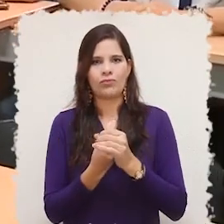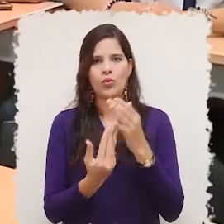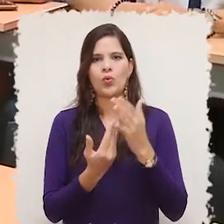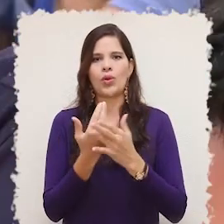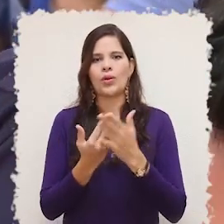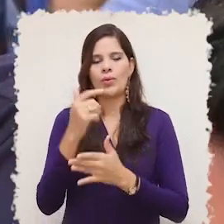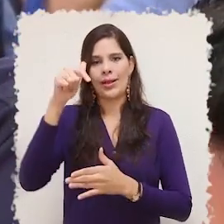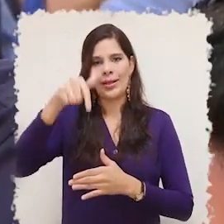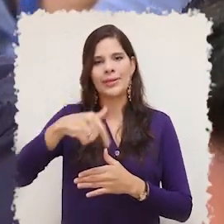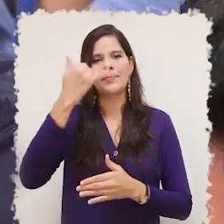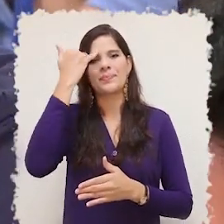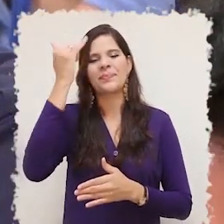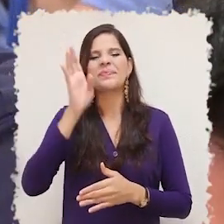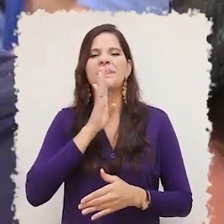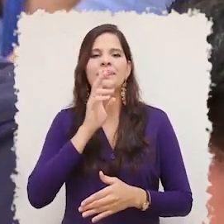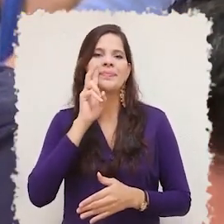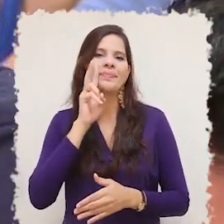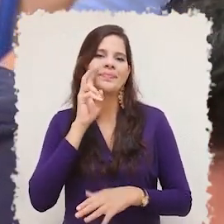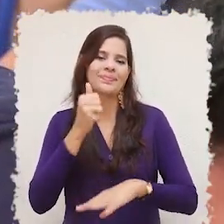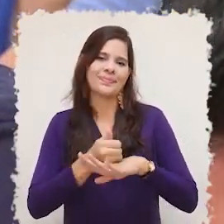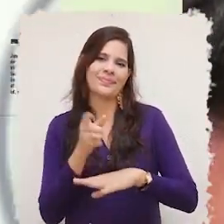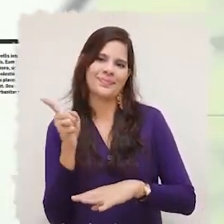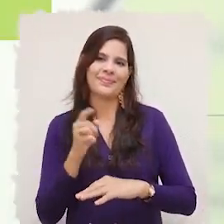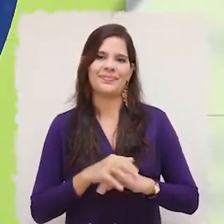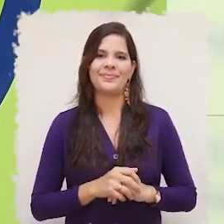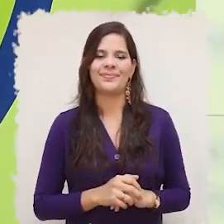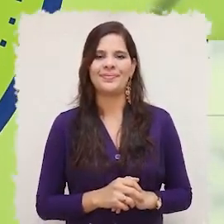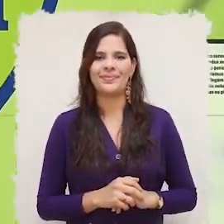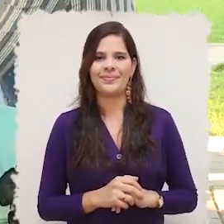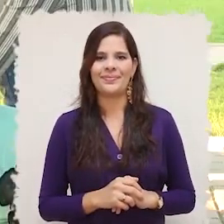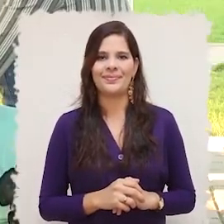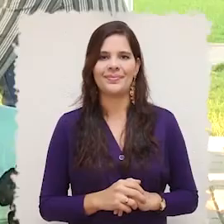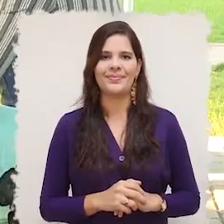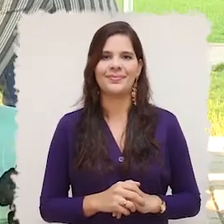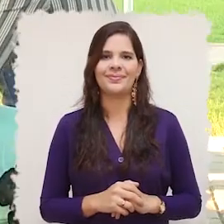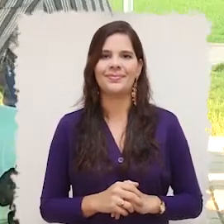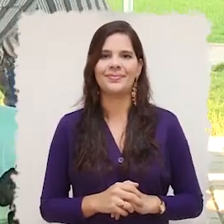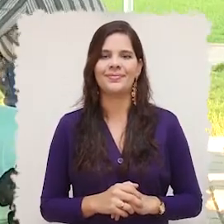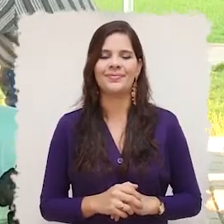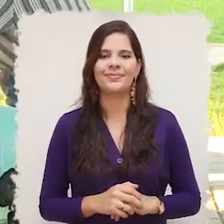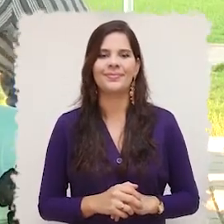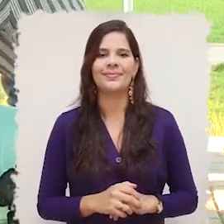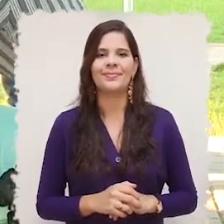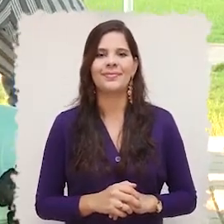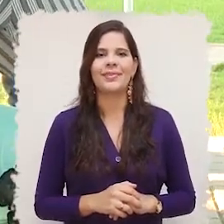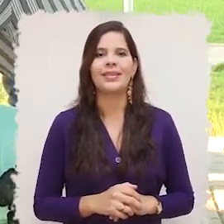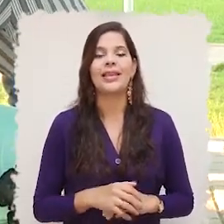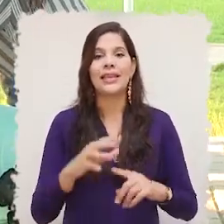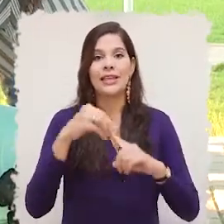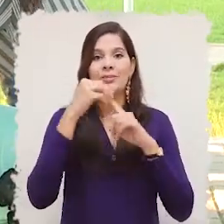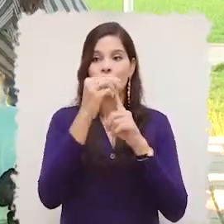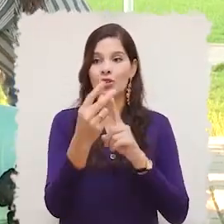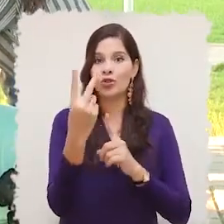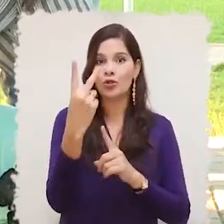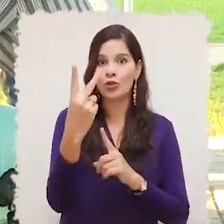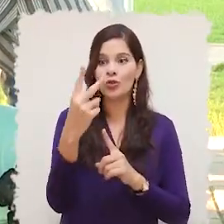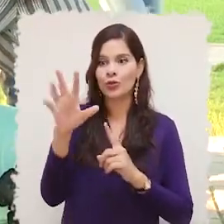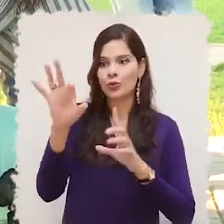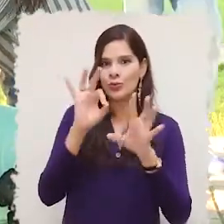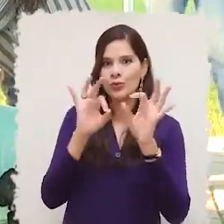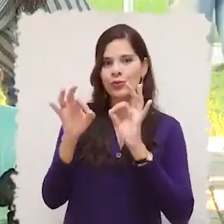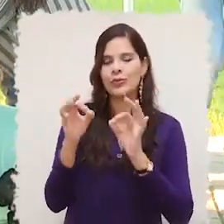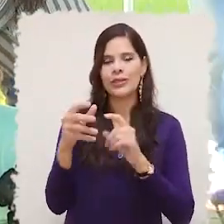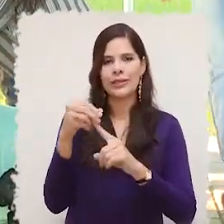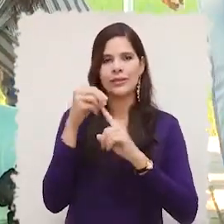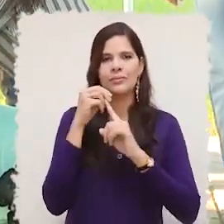e innovadora de nuestro rector Pablo Vera Salazar. Con el concurso de dos invitados especiales se llevó a cabo la primera